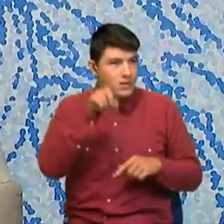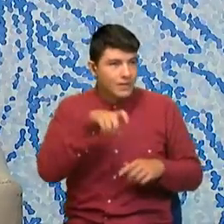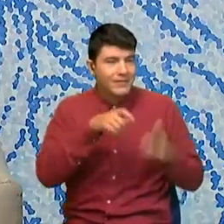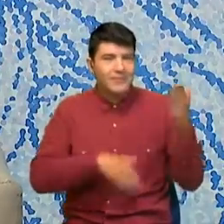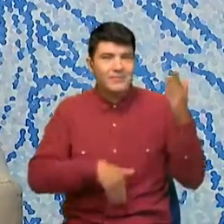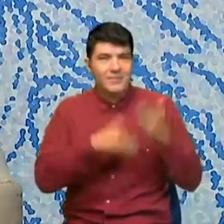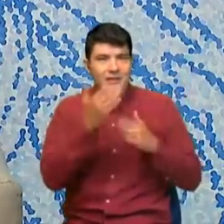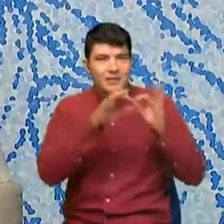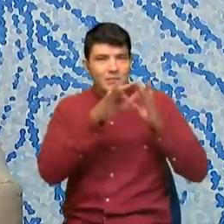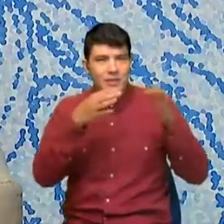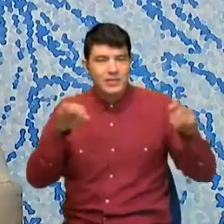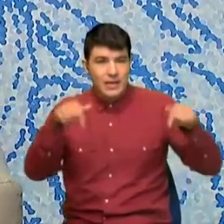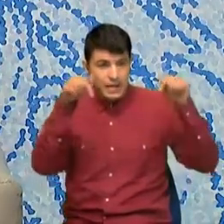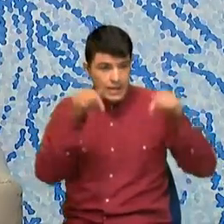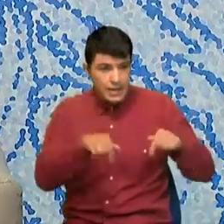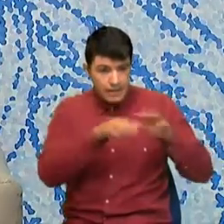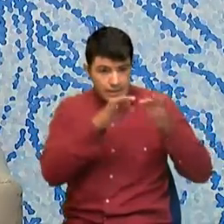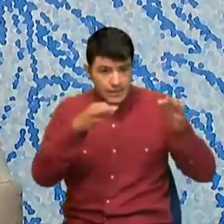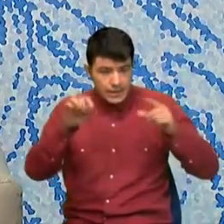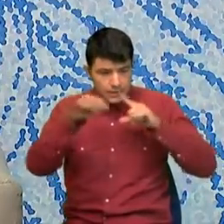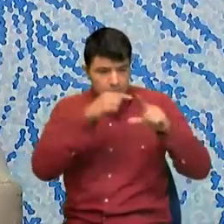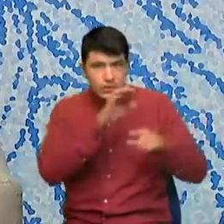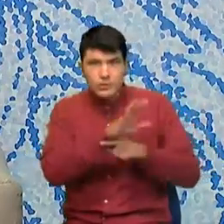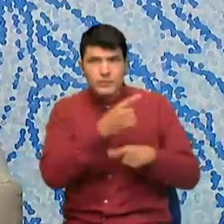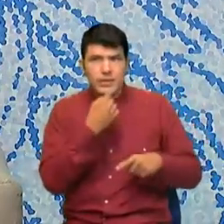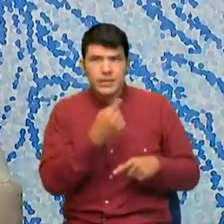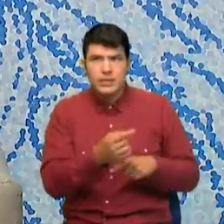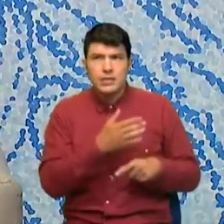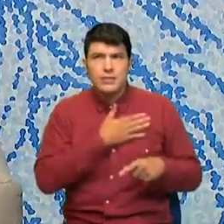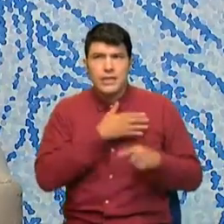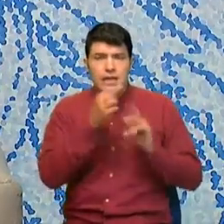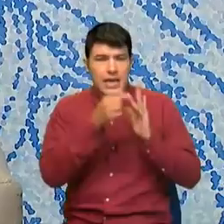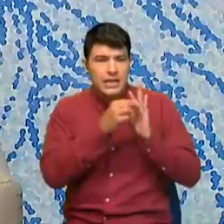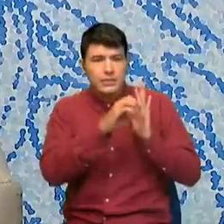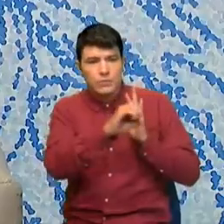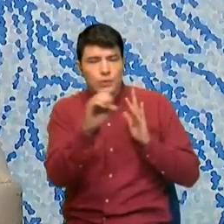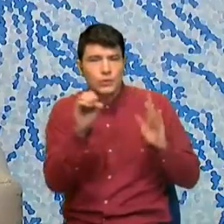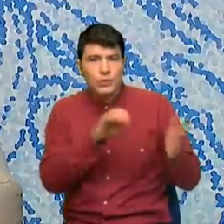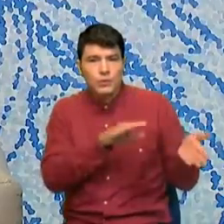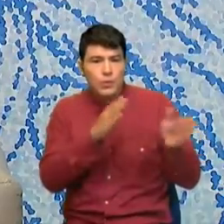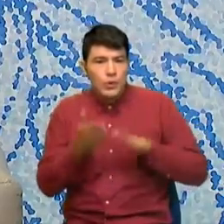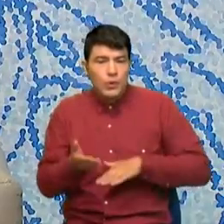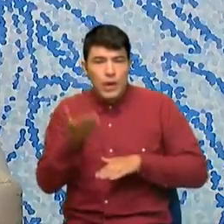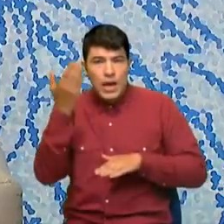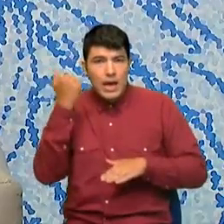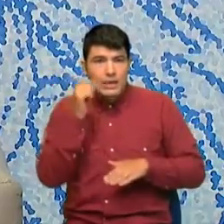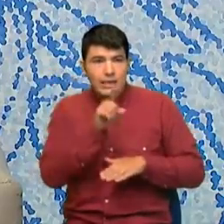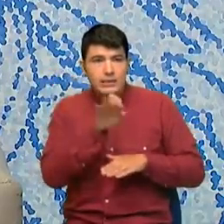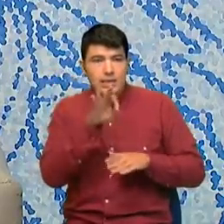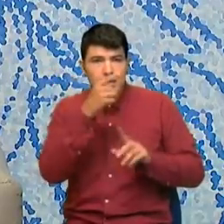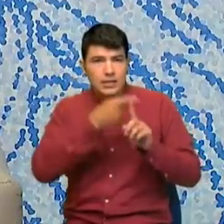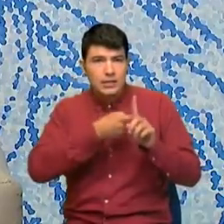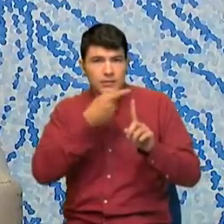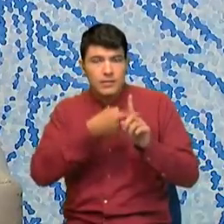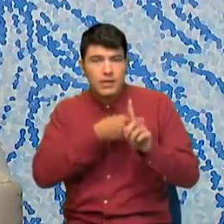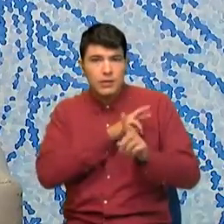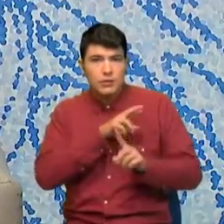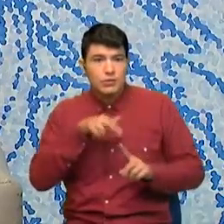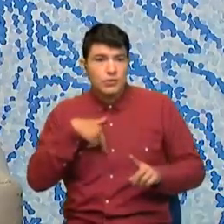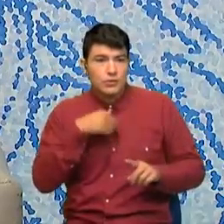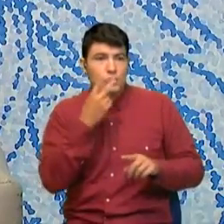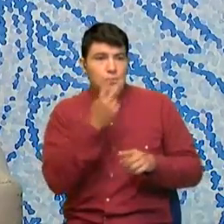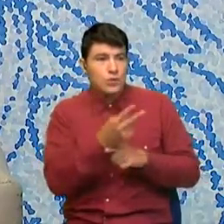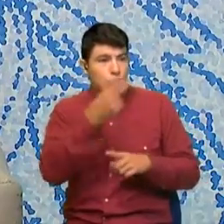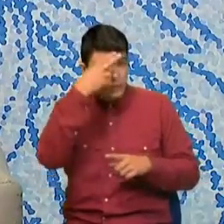mensaje, ya tenemos aquí mensaje, Doc. Dice, mi esposo murió hace 13 meses, tuvimos dos hijas. ¿Ellas como